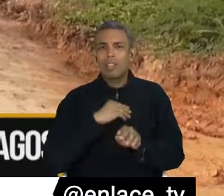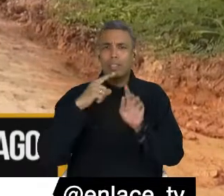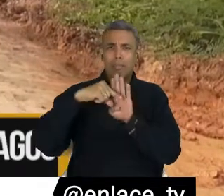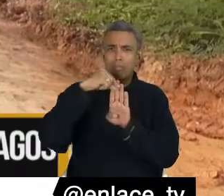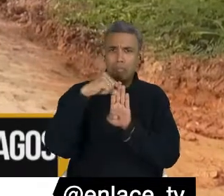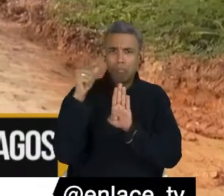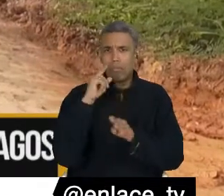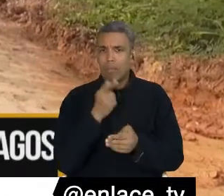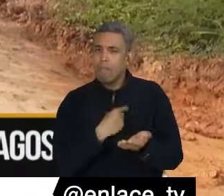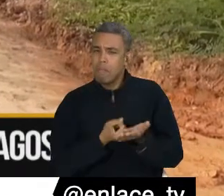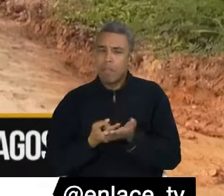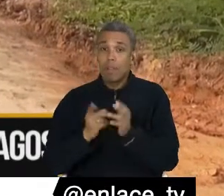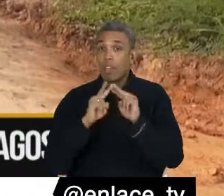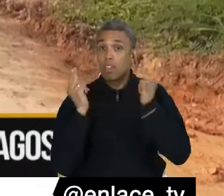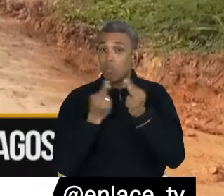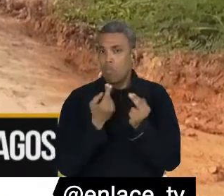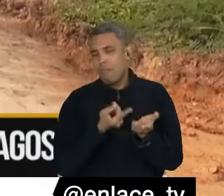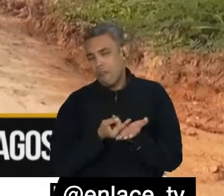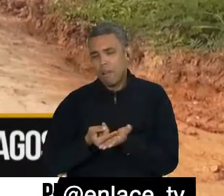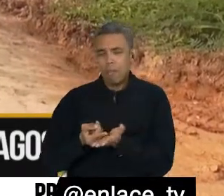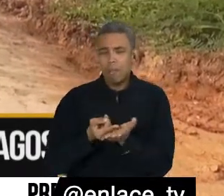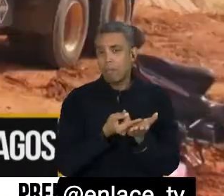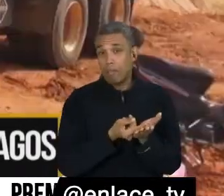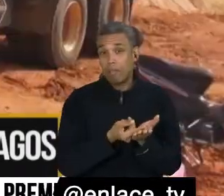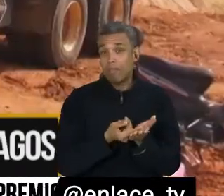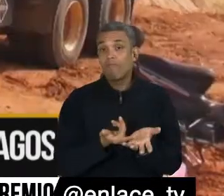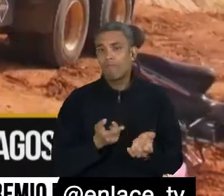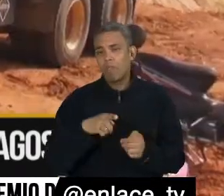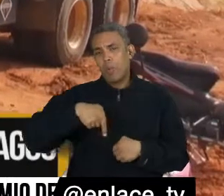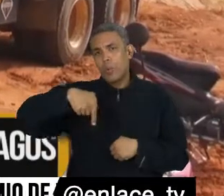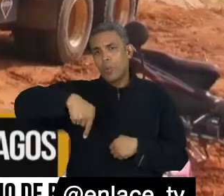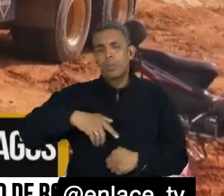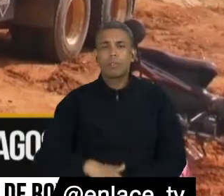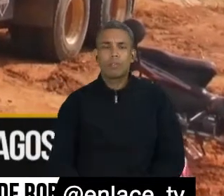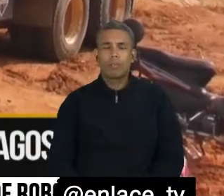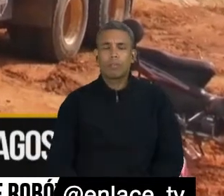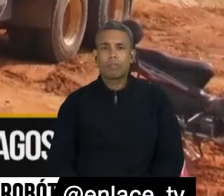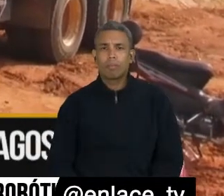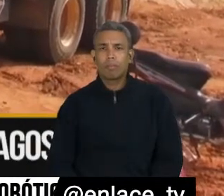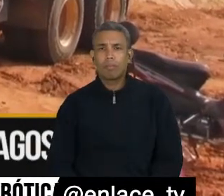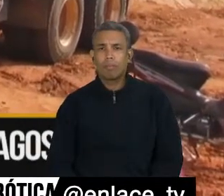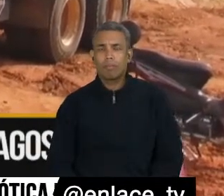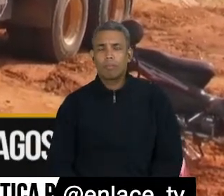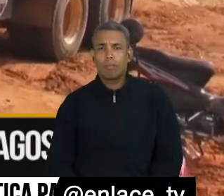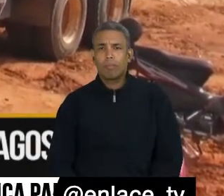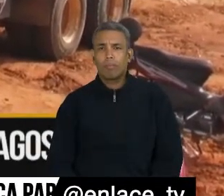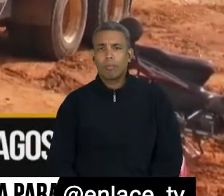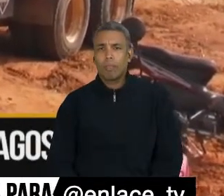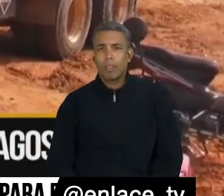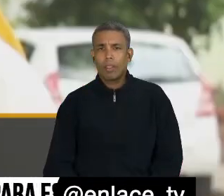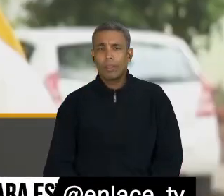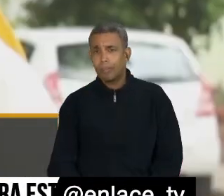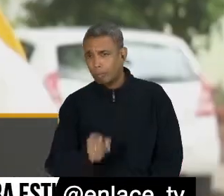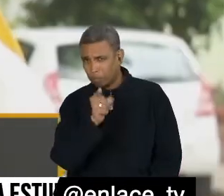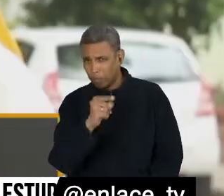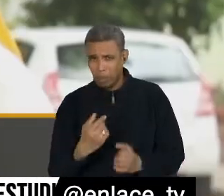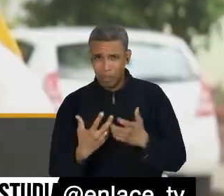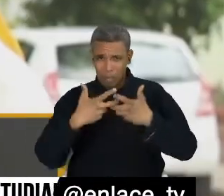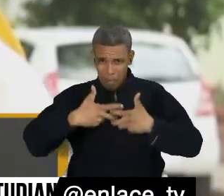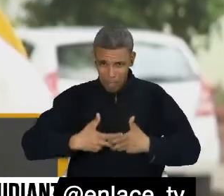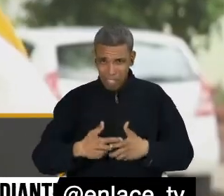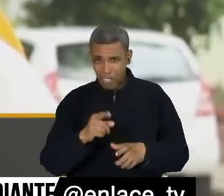compromisos económicos que la firma contratista y subcontratista de la misma tienen con ellos. Asimismo, le hacemos un llamado a todos los empresarios, a todos los